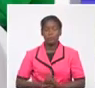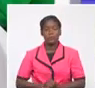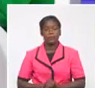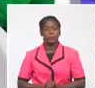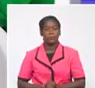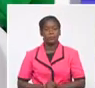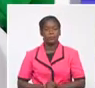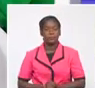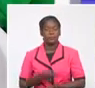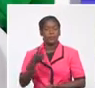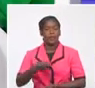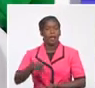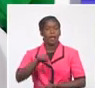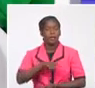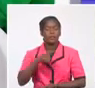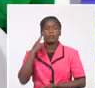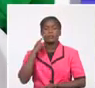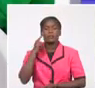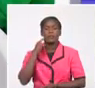ayer con más de